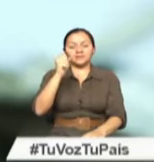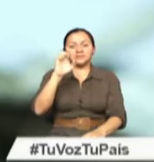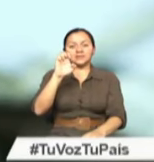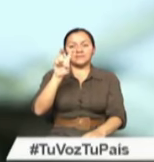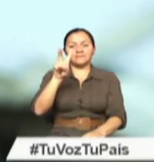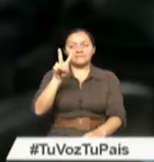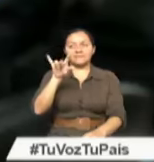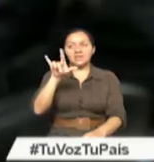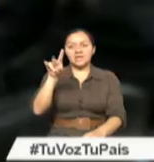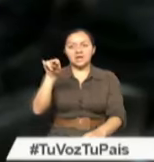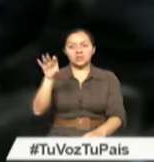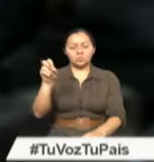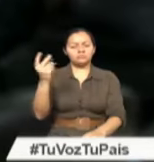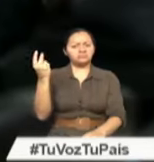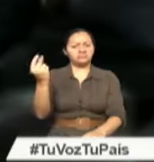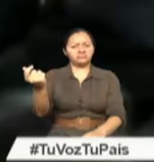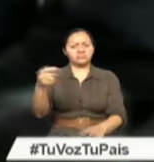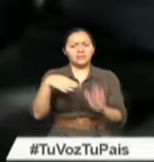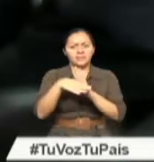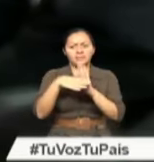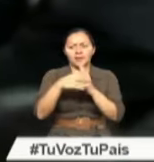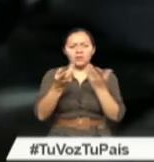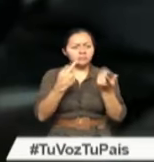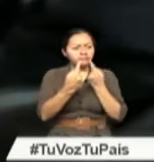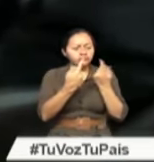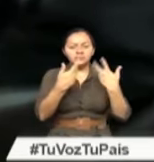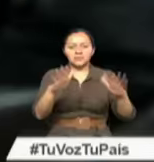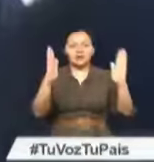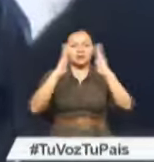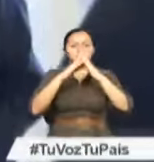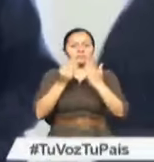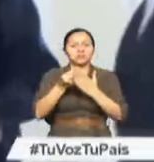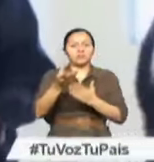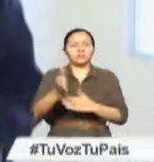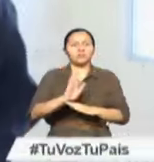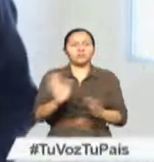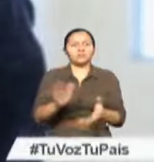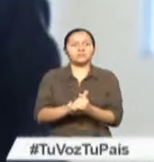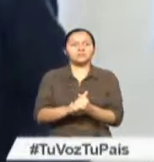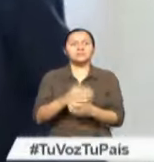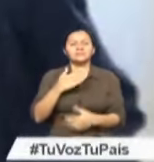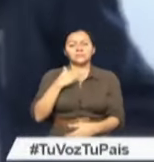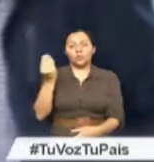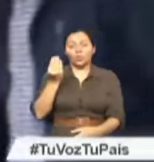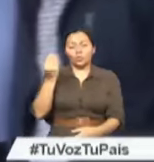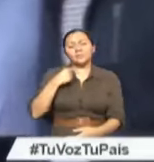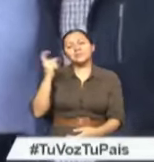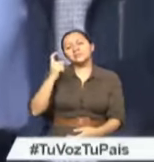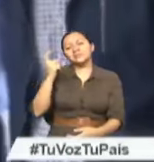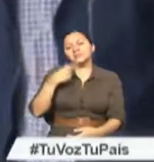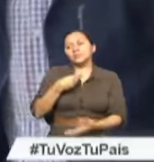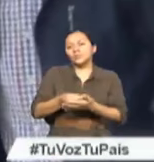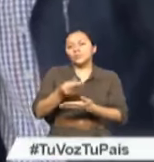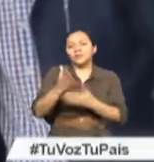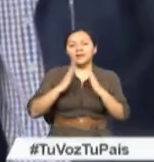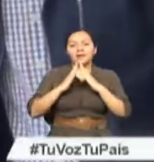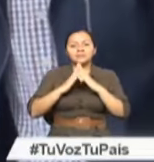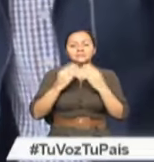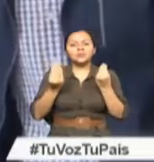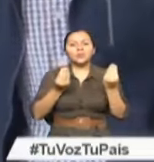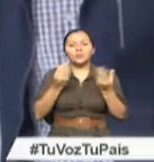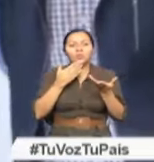agilidad del banco para solicitar un crédito para la adquisición de su vivienda. Como todo joven tiene sus ilusiones. Quise